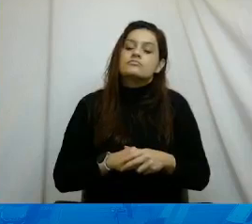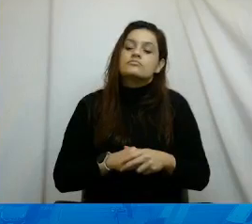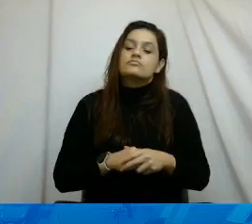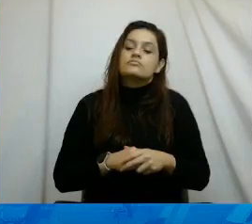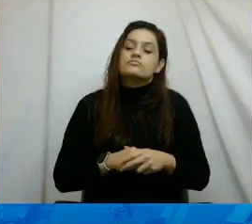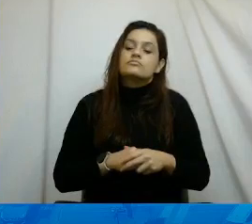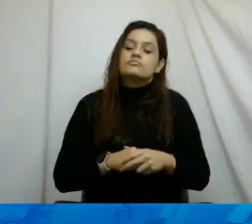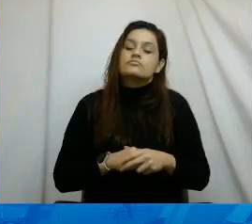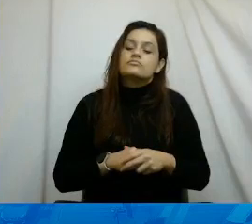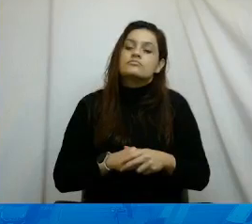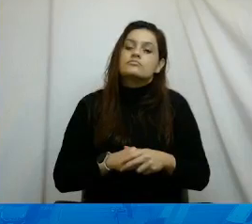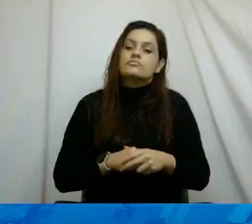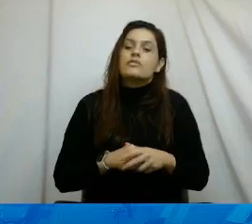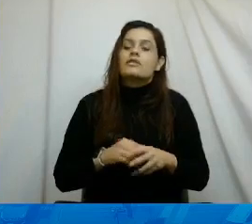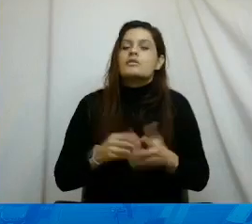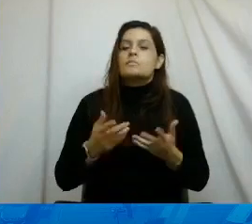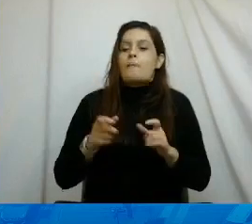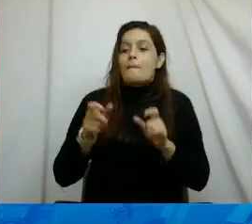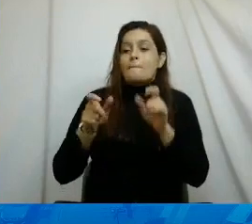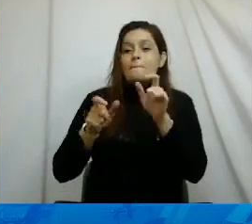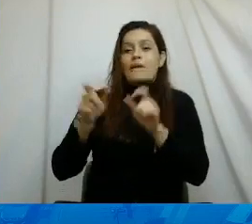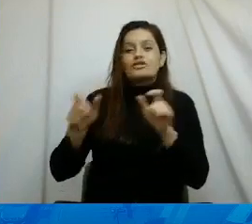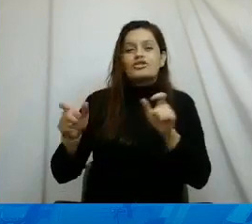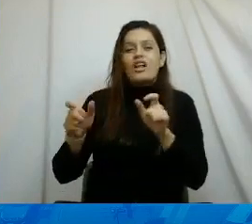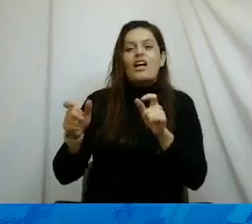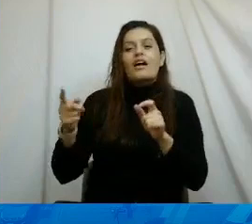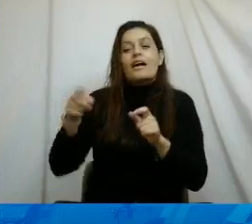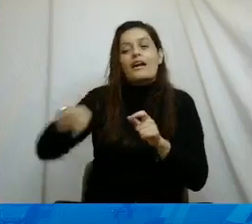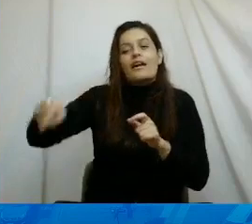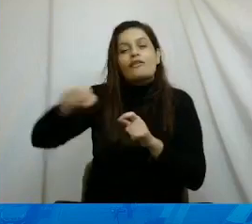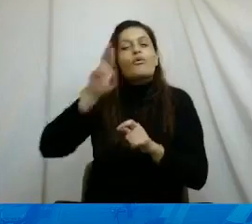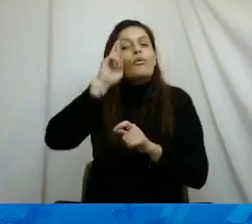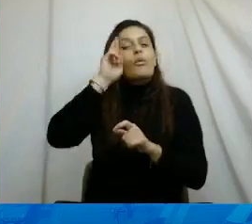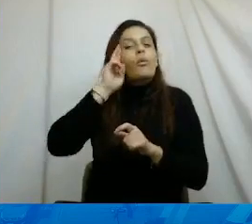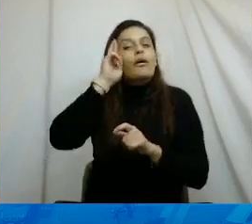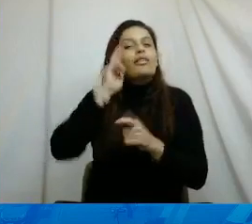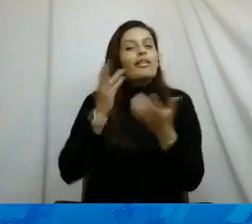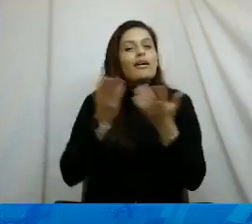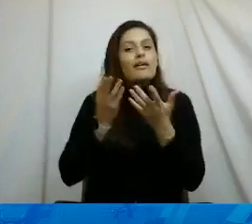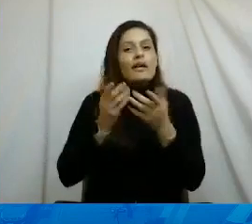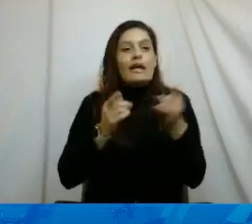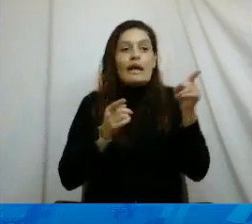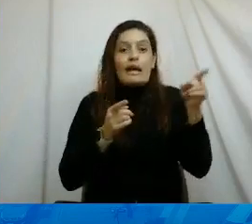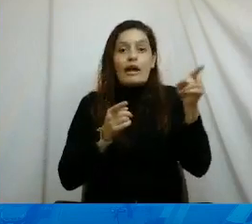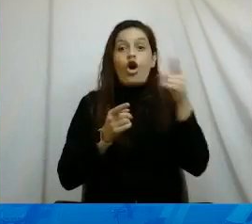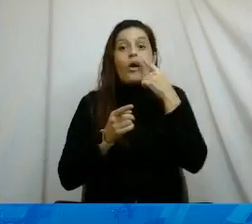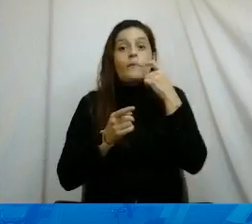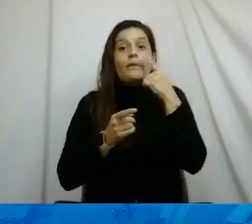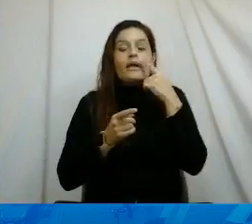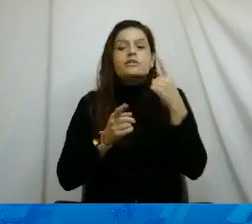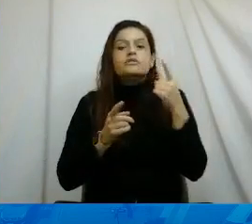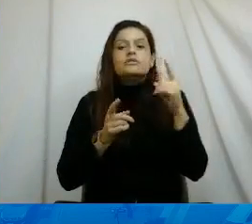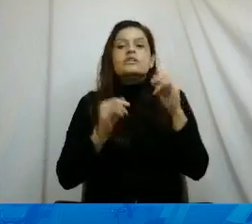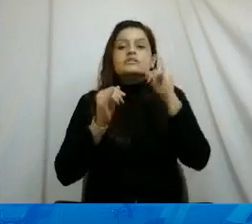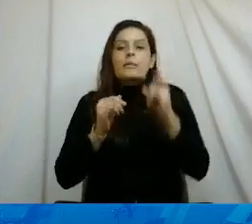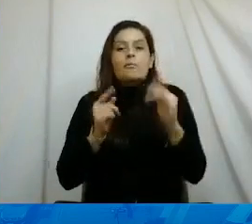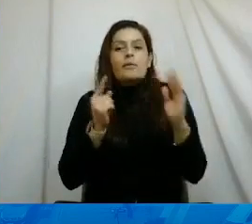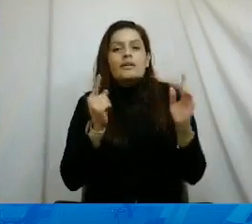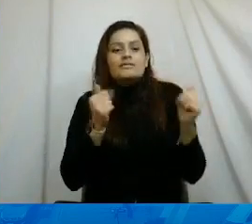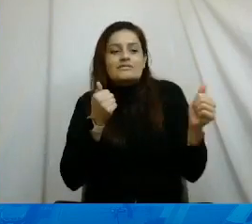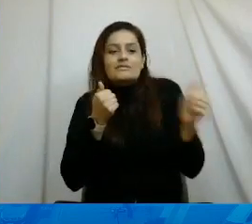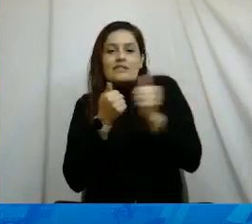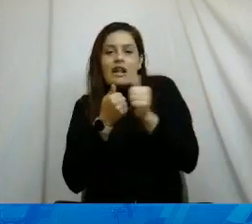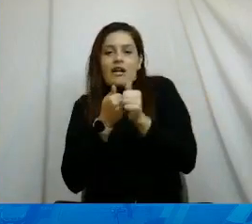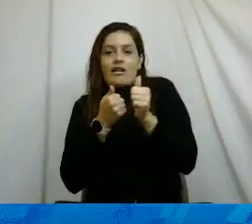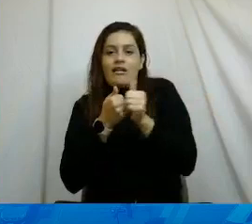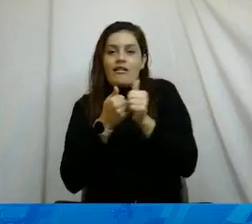bueno, lo que agradece la gente principalmente es la cercanía de las autoridades con el pueblo. De Francisco